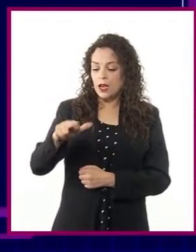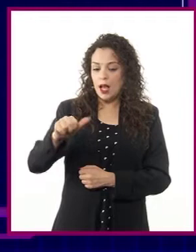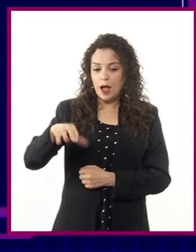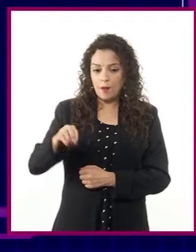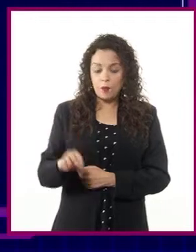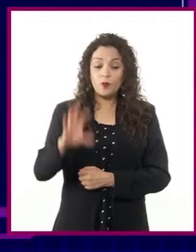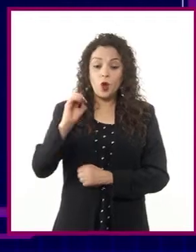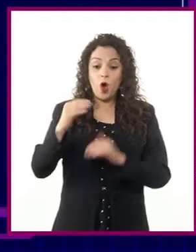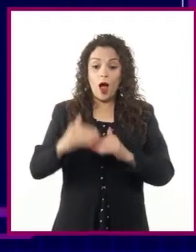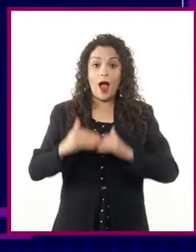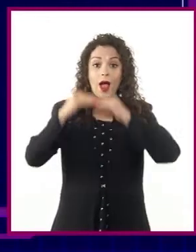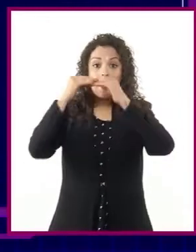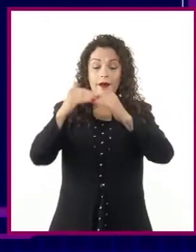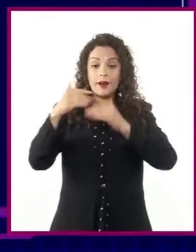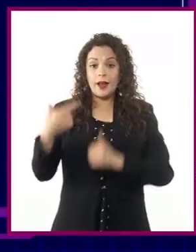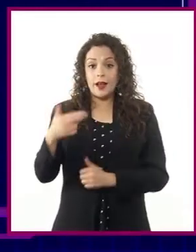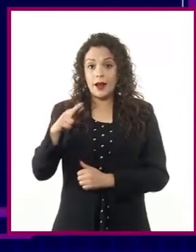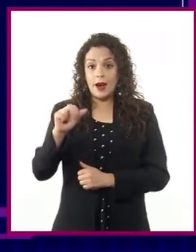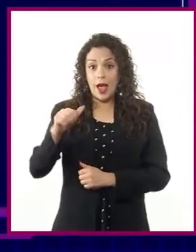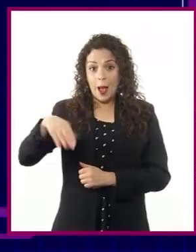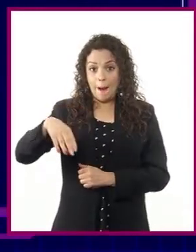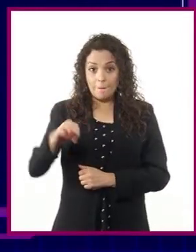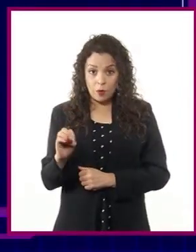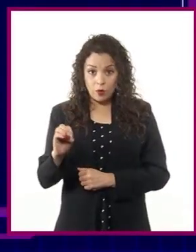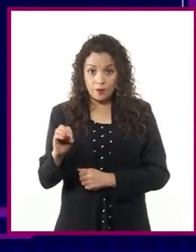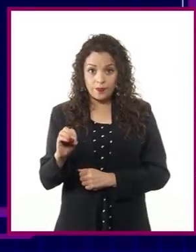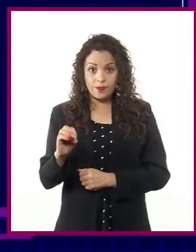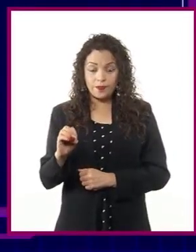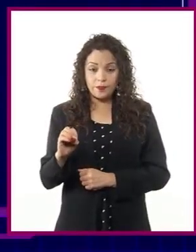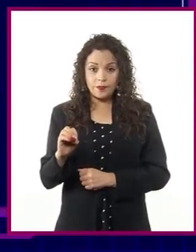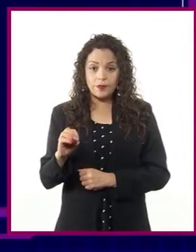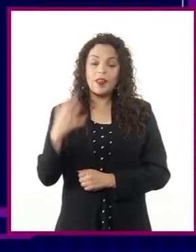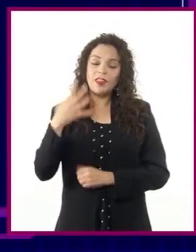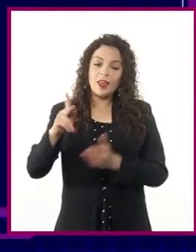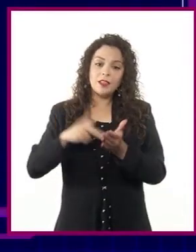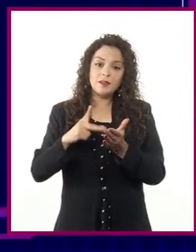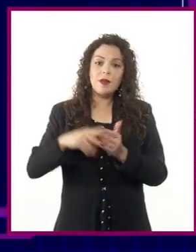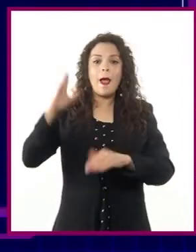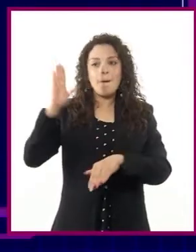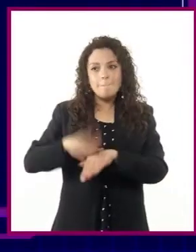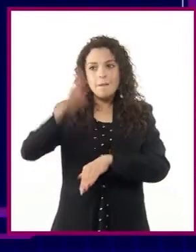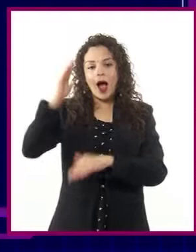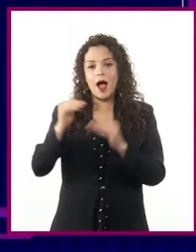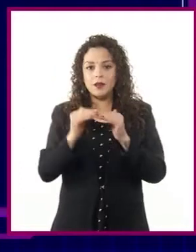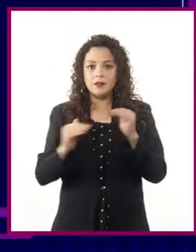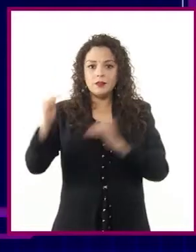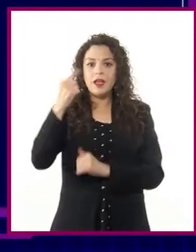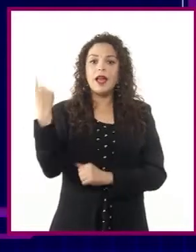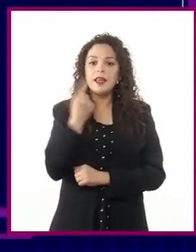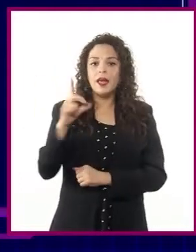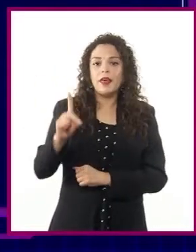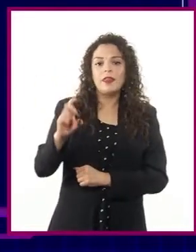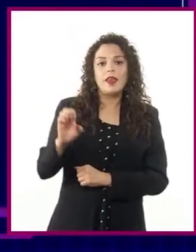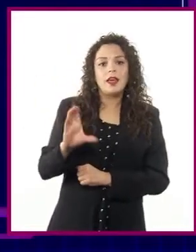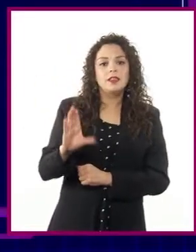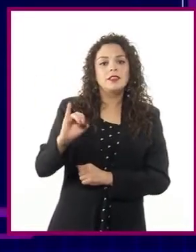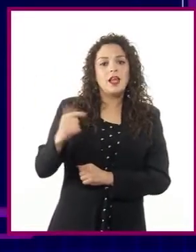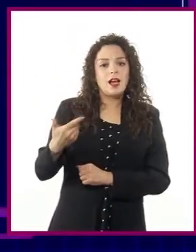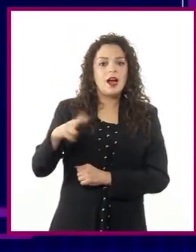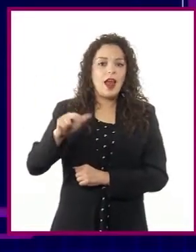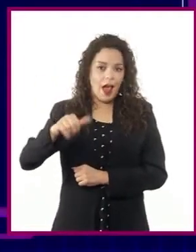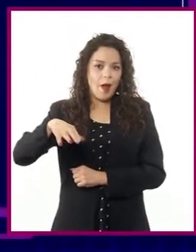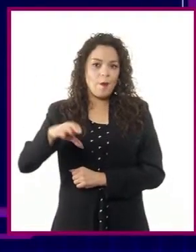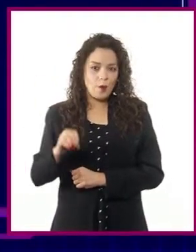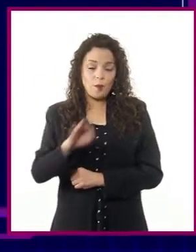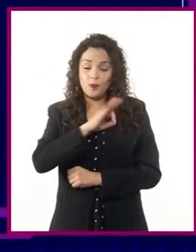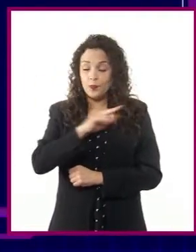está colocado en la tabla inmediatamente arriba, será 10 veces mayor que el decigramo. También podemos